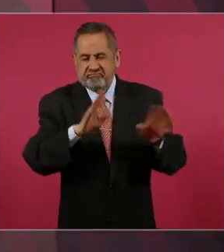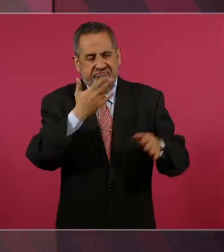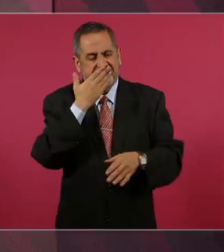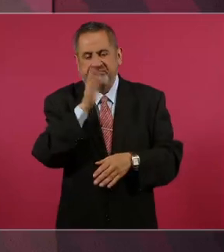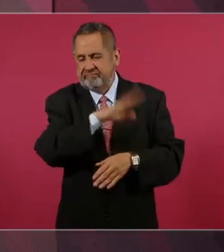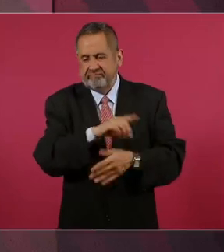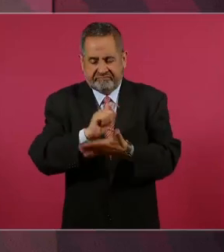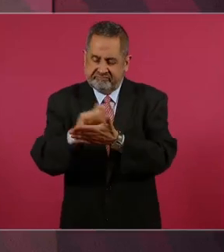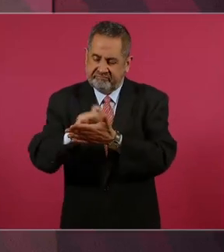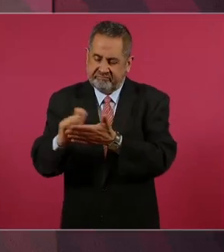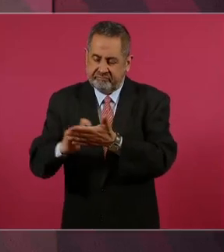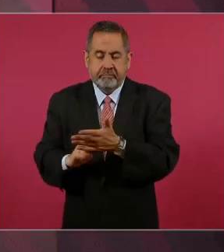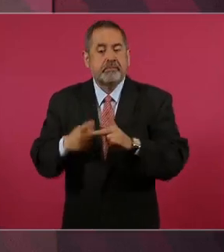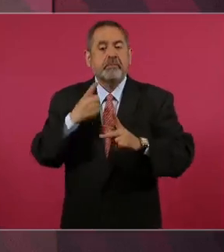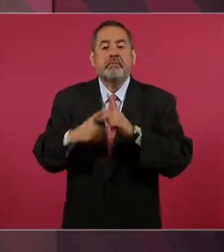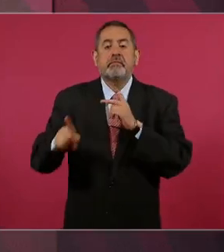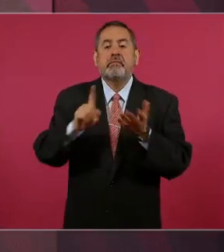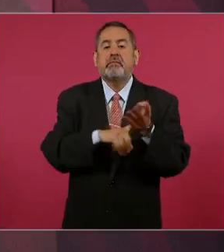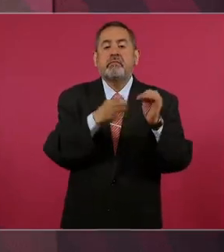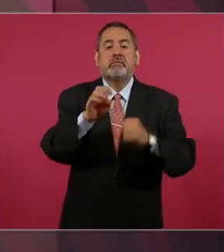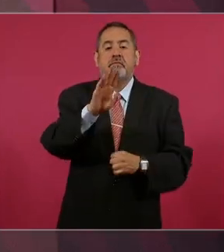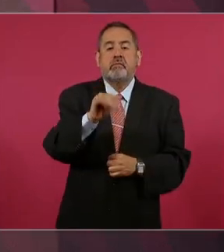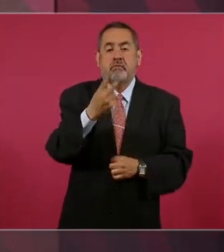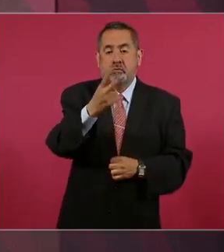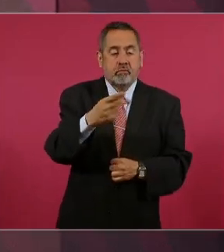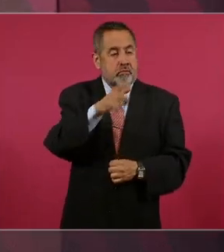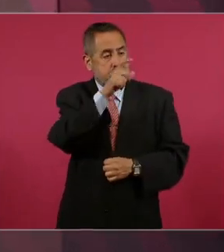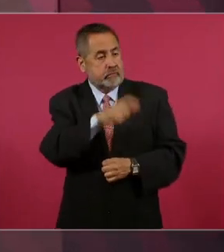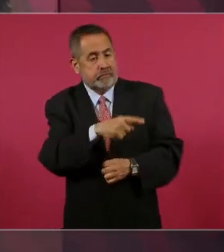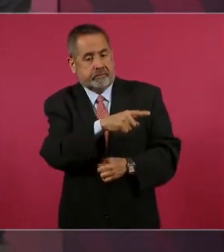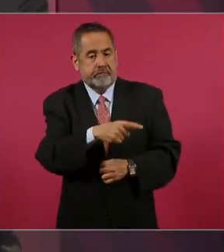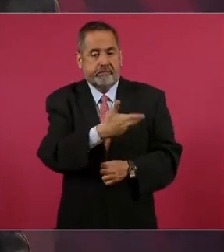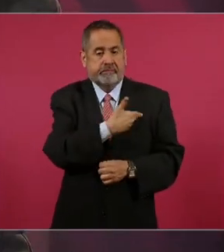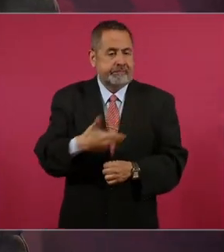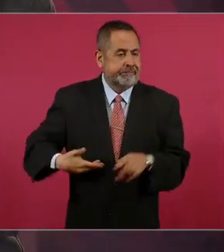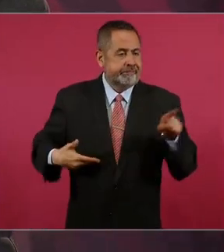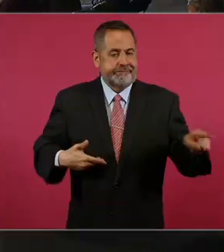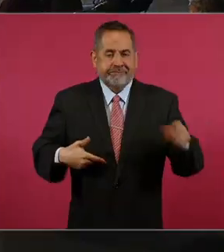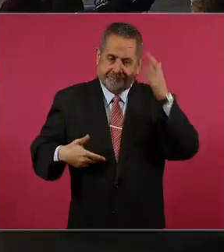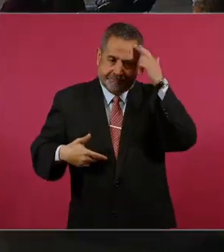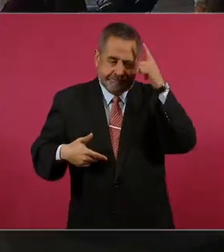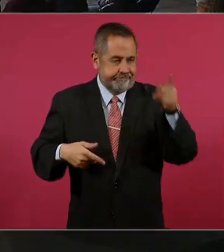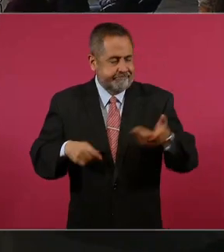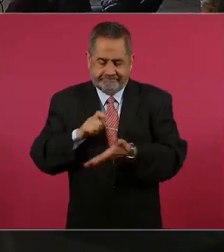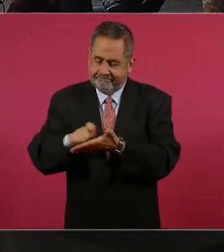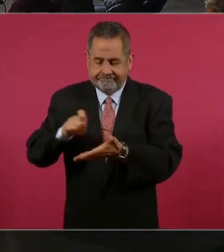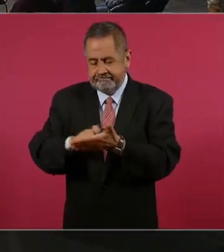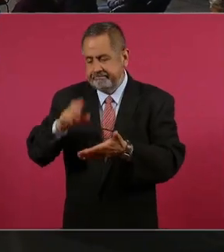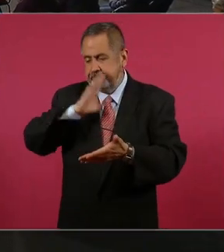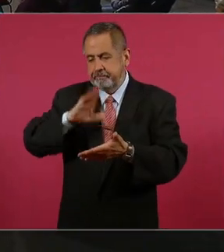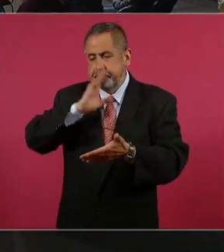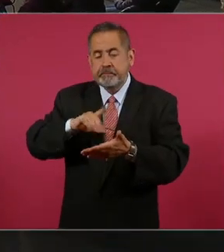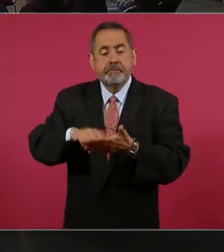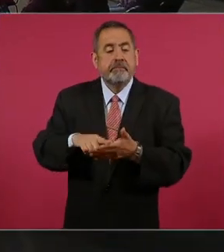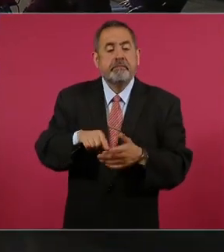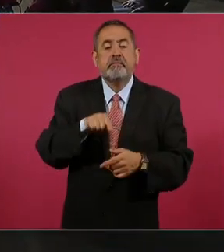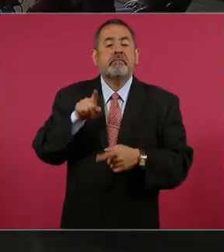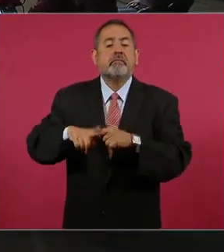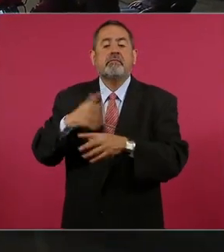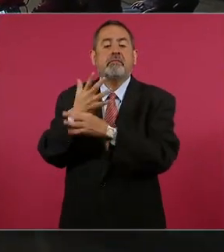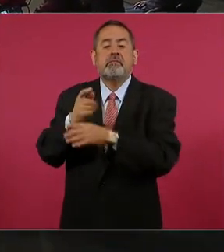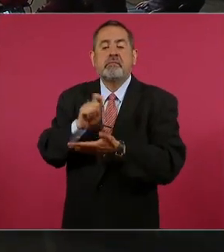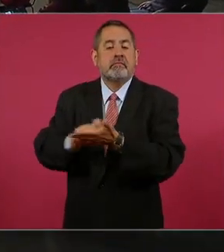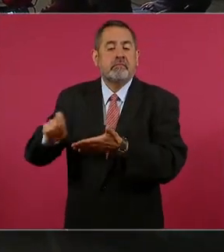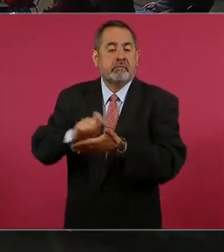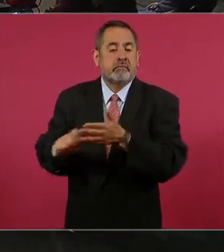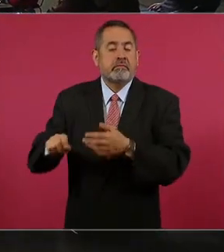1892 de la cuestión presidencial en 1876, escrito por